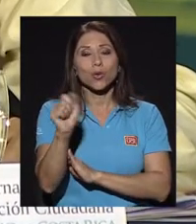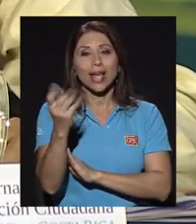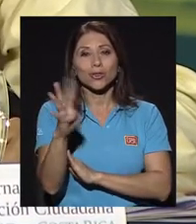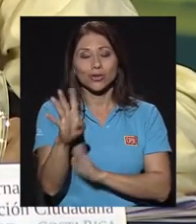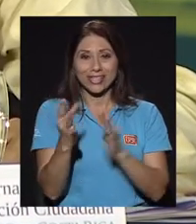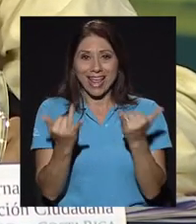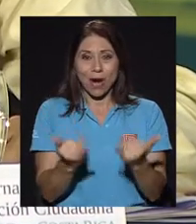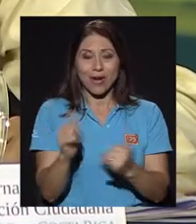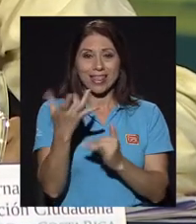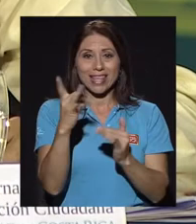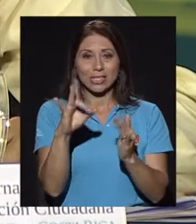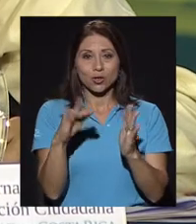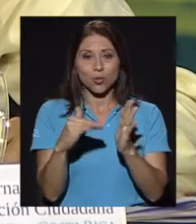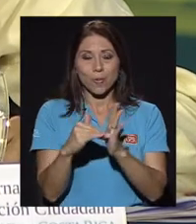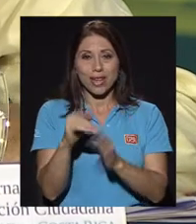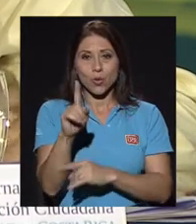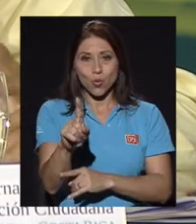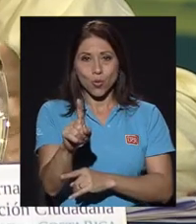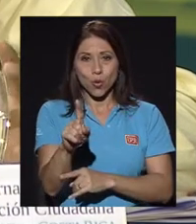brindar en tractos de